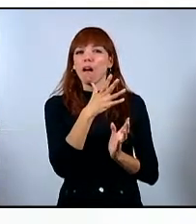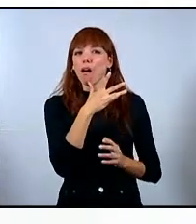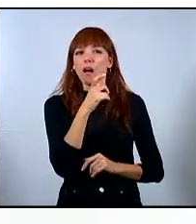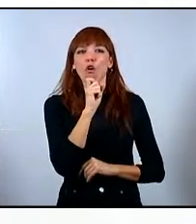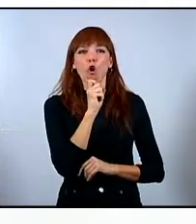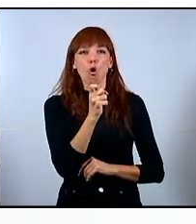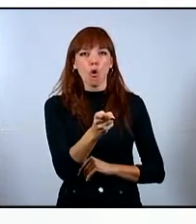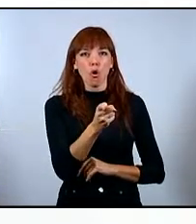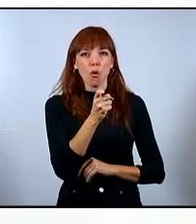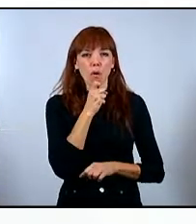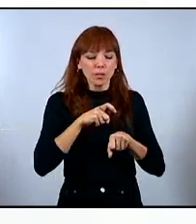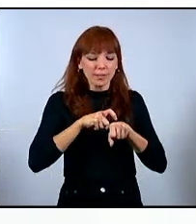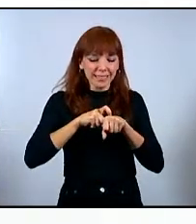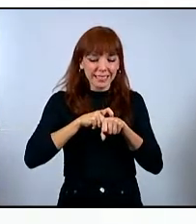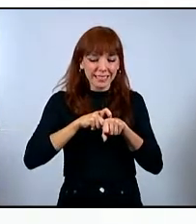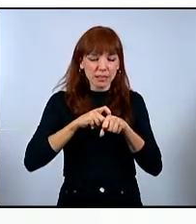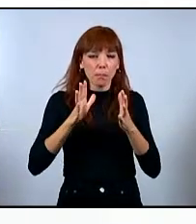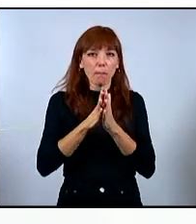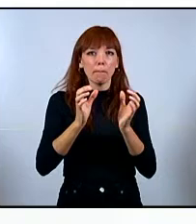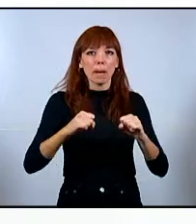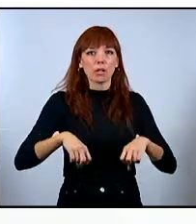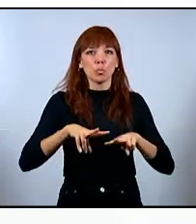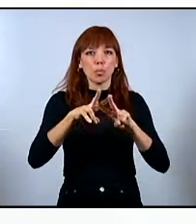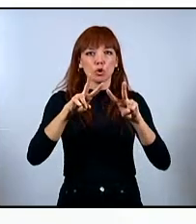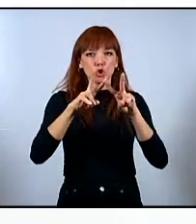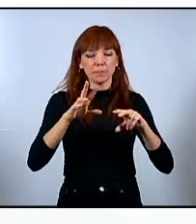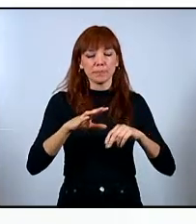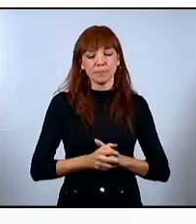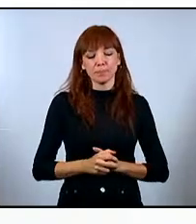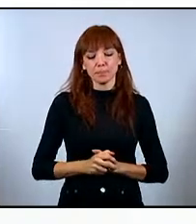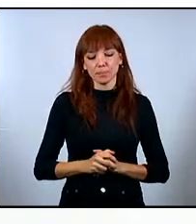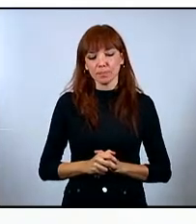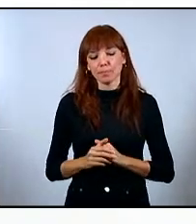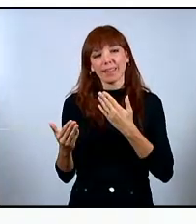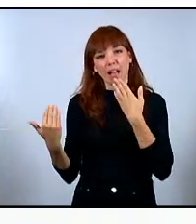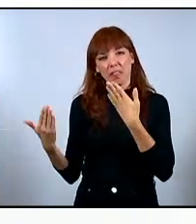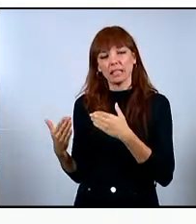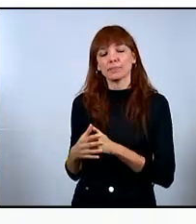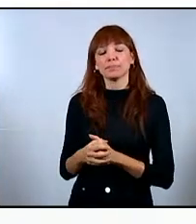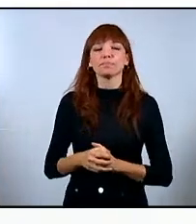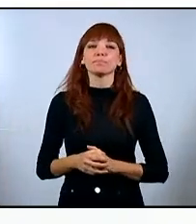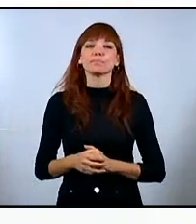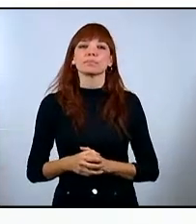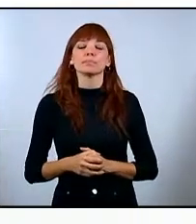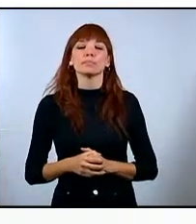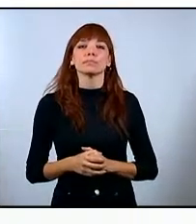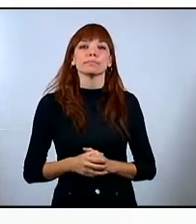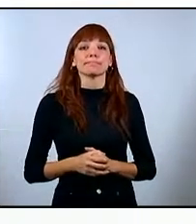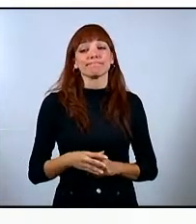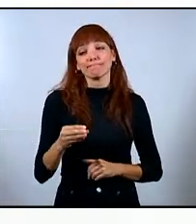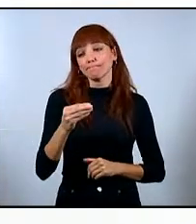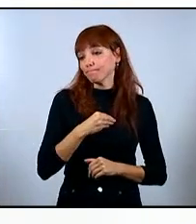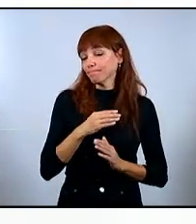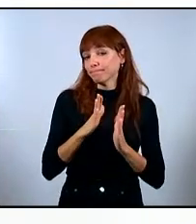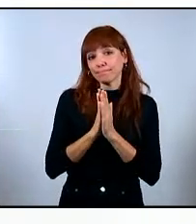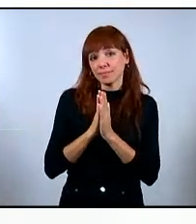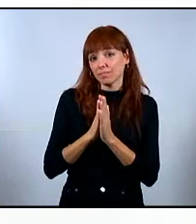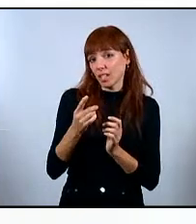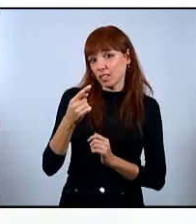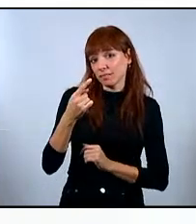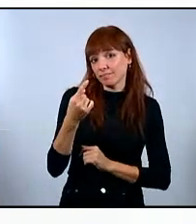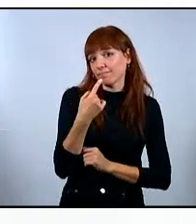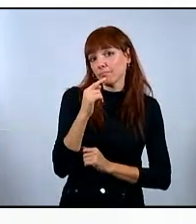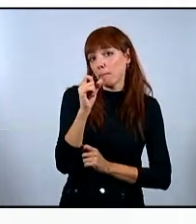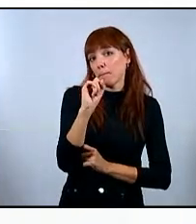la salud, el estado de salud de ese pacto de gobierno con Vox. Gracias. Muy bien, muchas gracias. Bueno, lamento decirle que con respecto a la primera